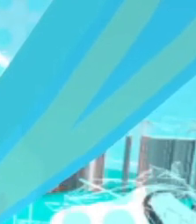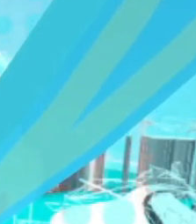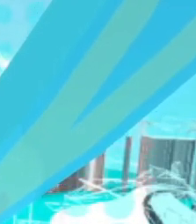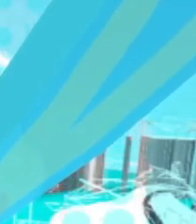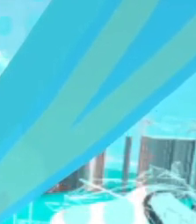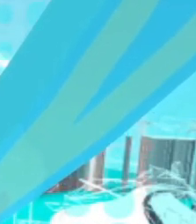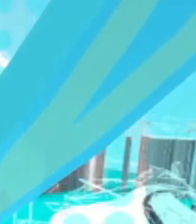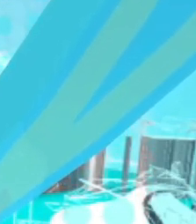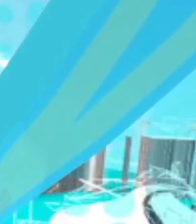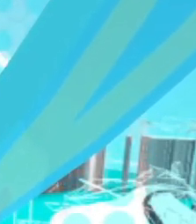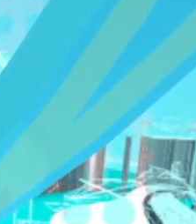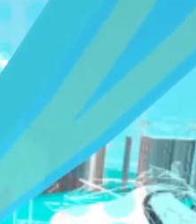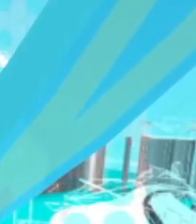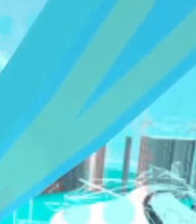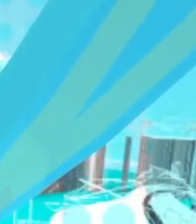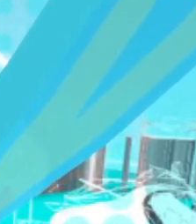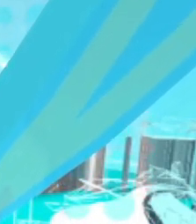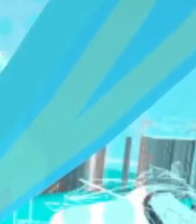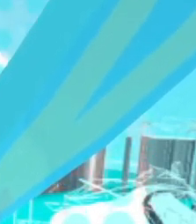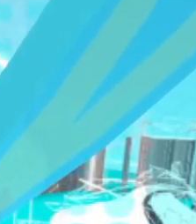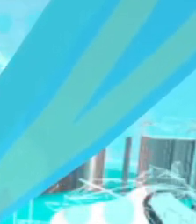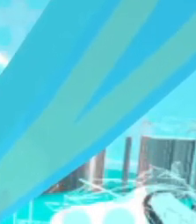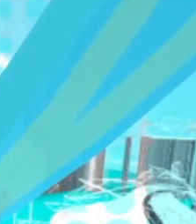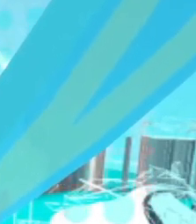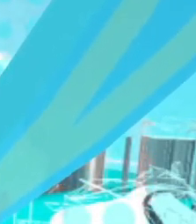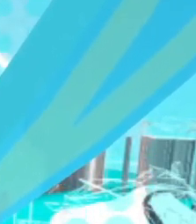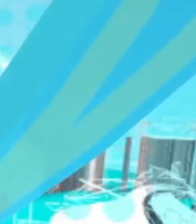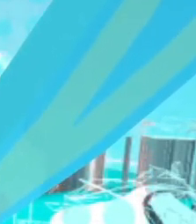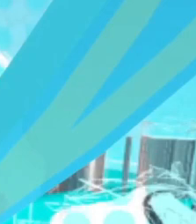621 colones con 39 céntimos.